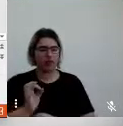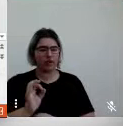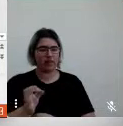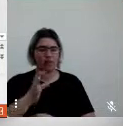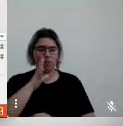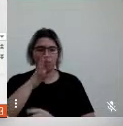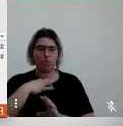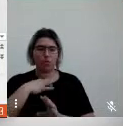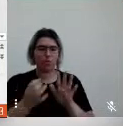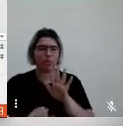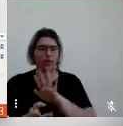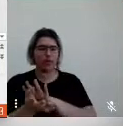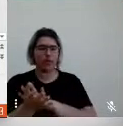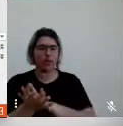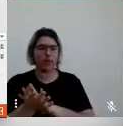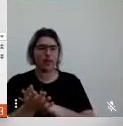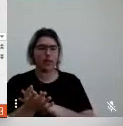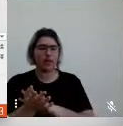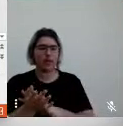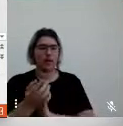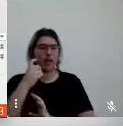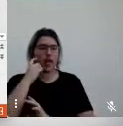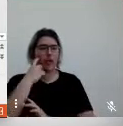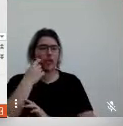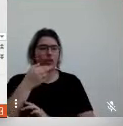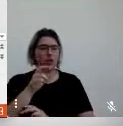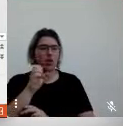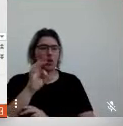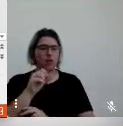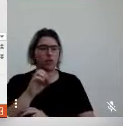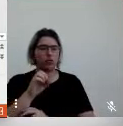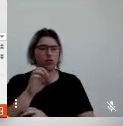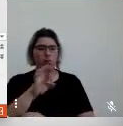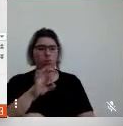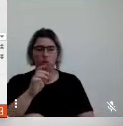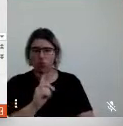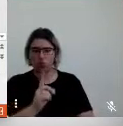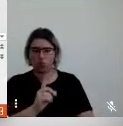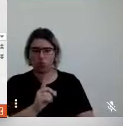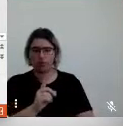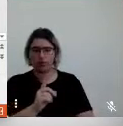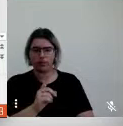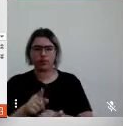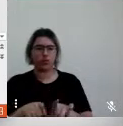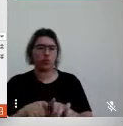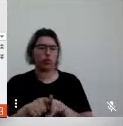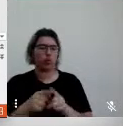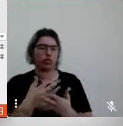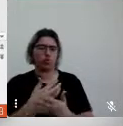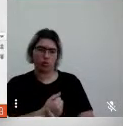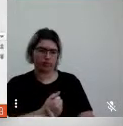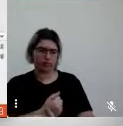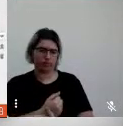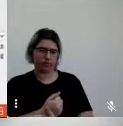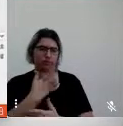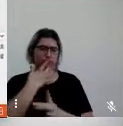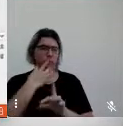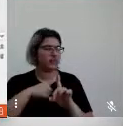graso, hígado graso, o qué, o no sé. Allí, pues como todo, o sea, al tener unos niveles muy